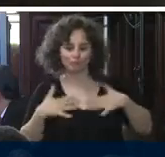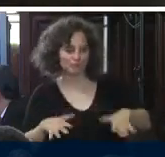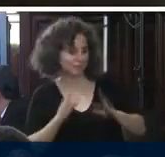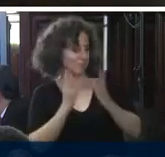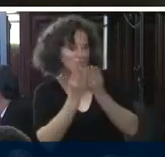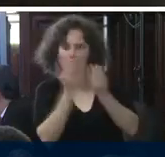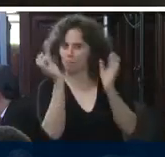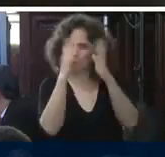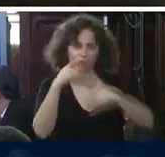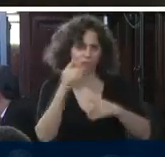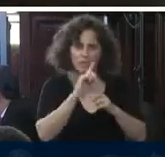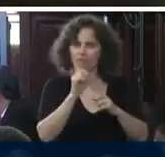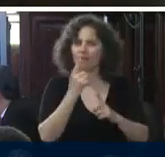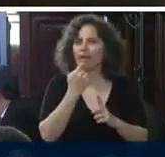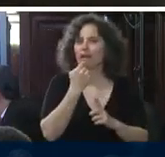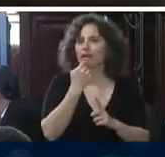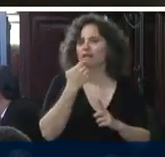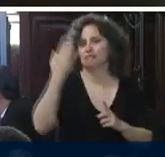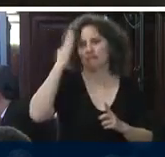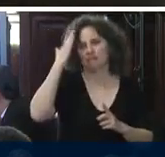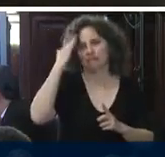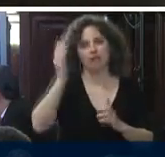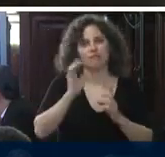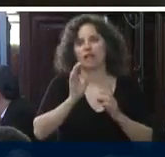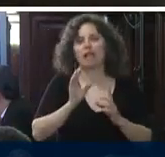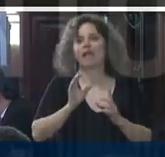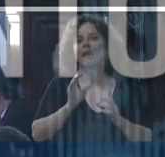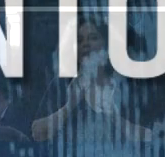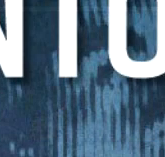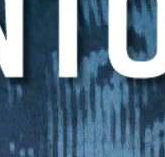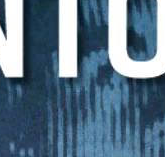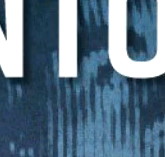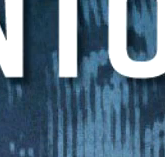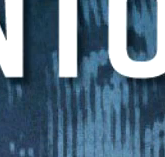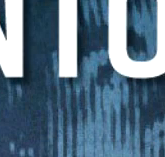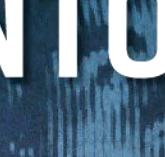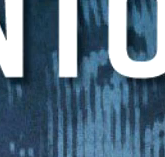imposible y descartada de forma tajante y definitiva por el GIEI.